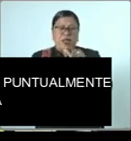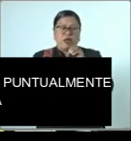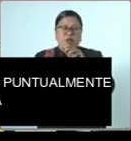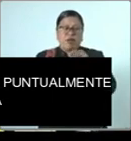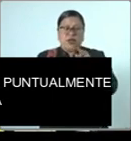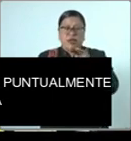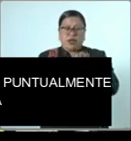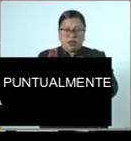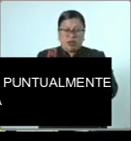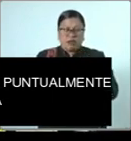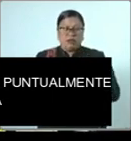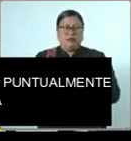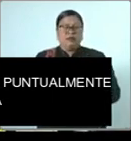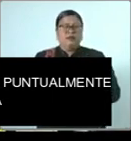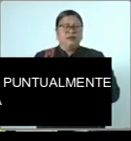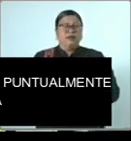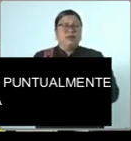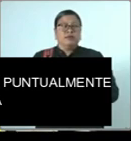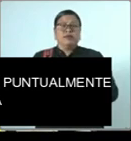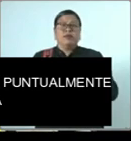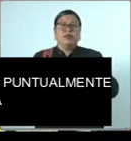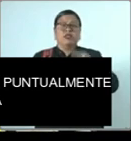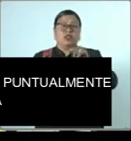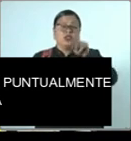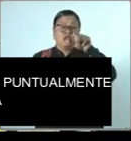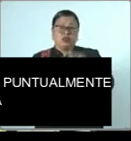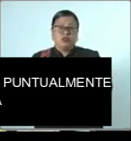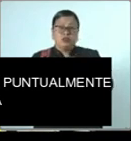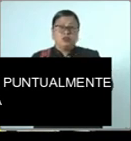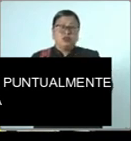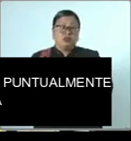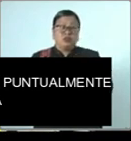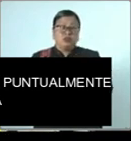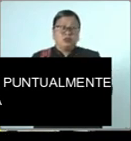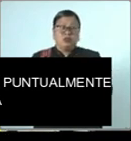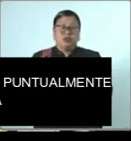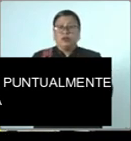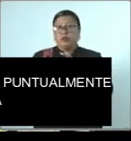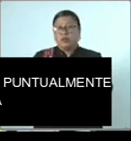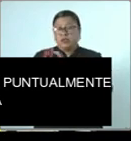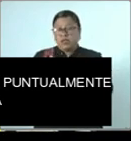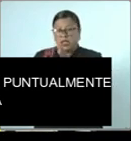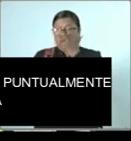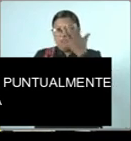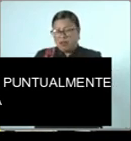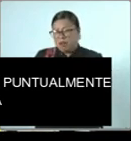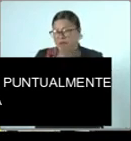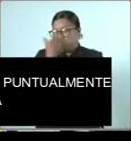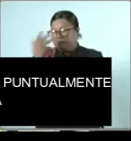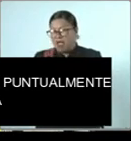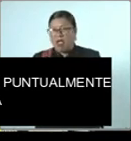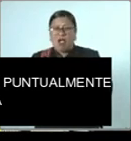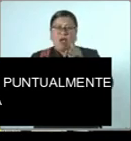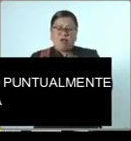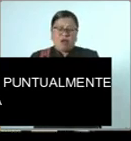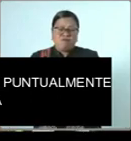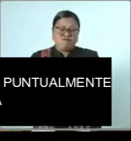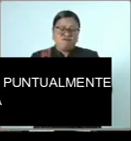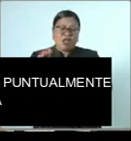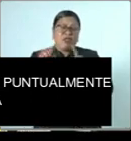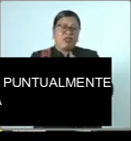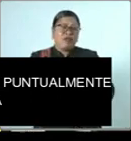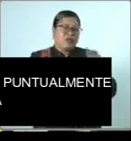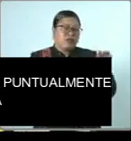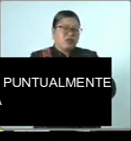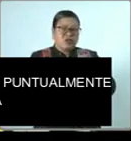María Lombardo tampoco. En San Juan Bautista, Tuxtepec, nos reportan caída de árboles y encharcamientos en algunas colonias